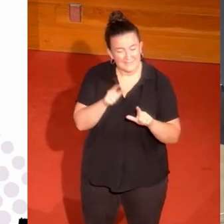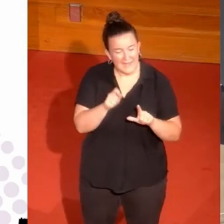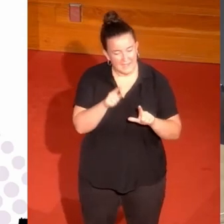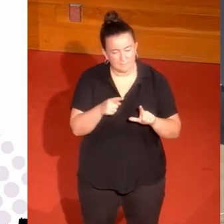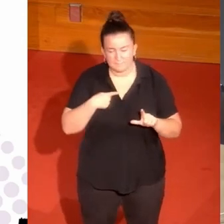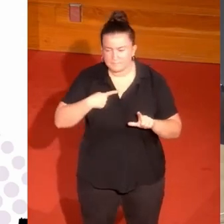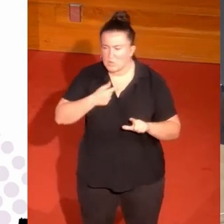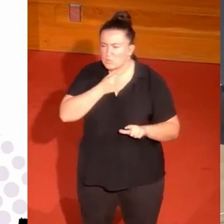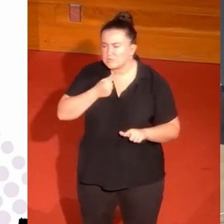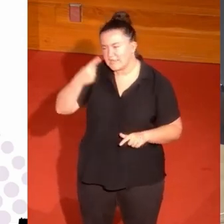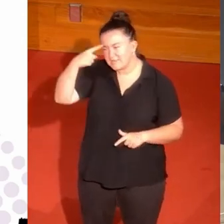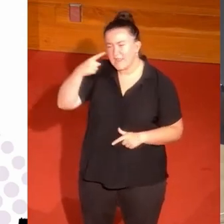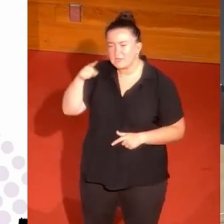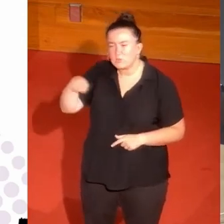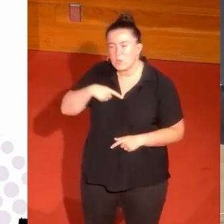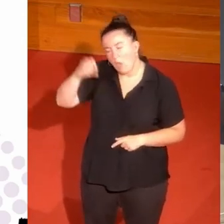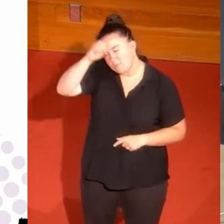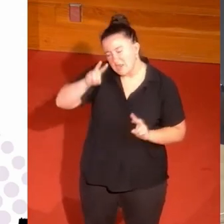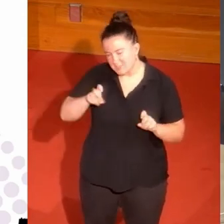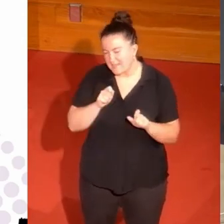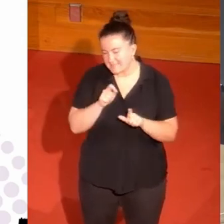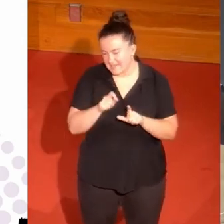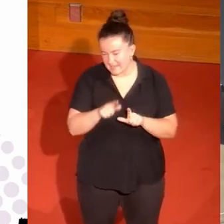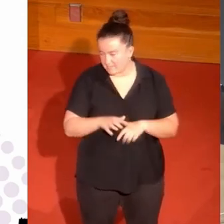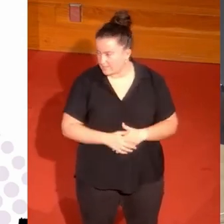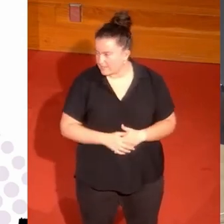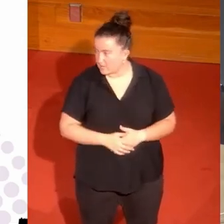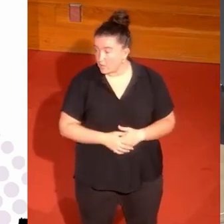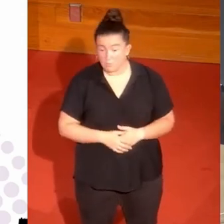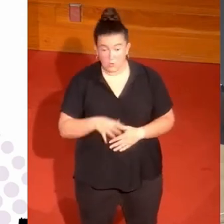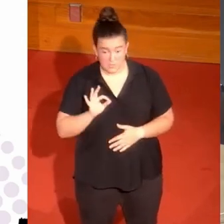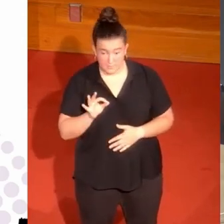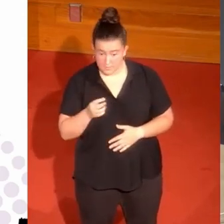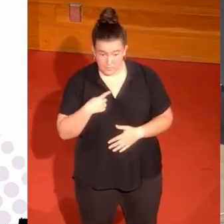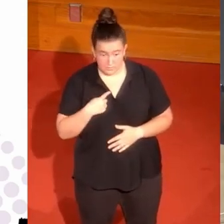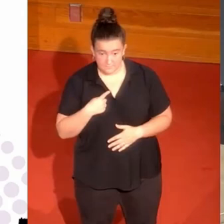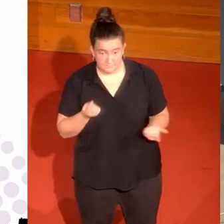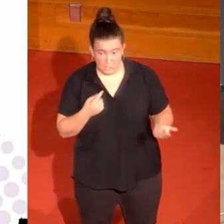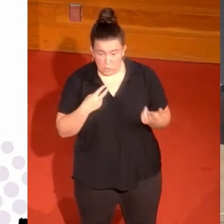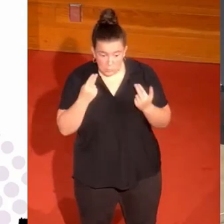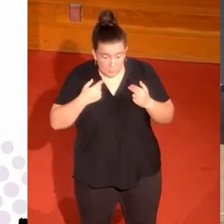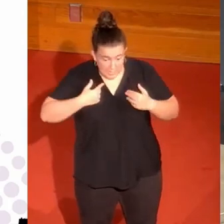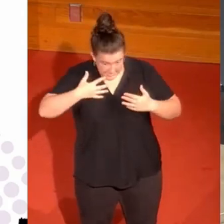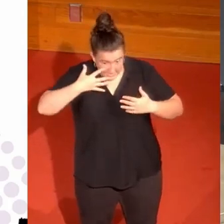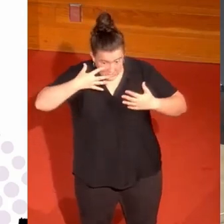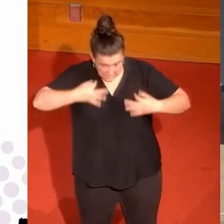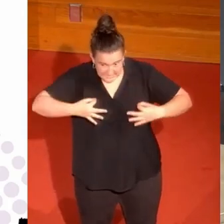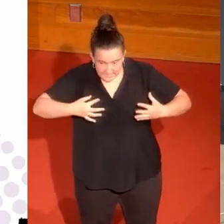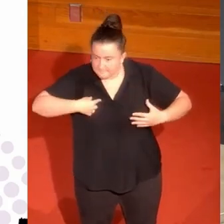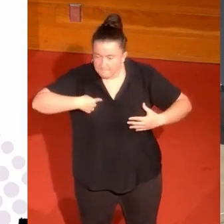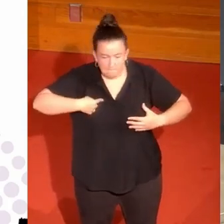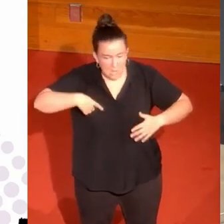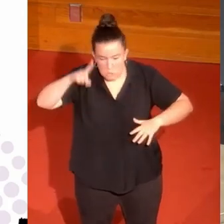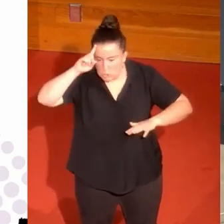el tema Pues mira La verdad para ser humilde y honesta eh No estoy o sea sé que lo Han detenido